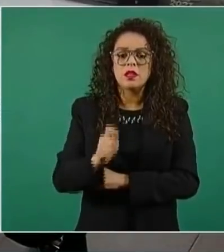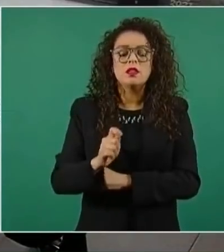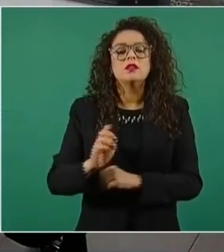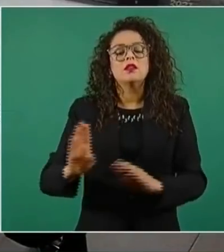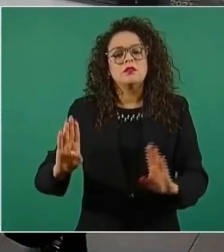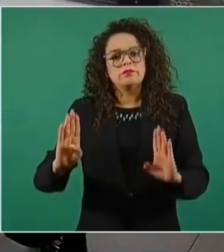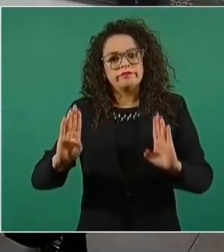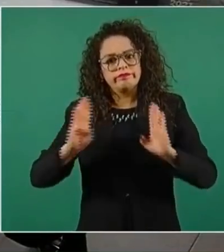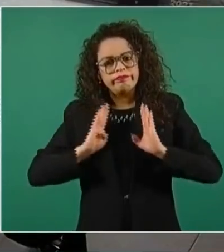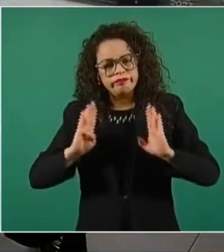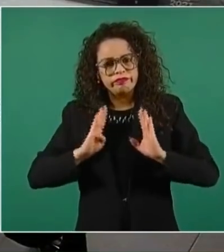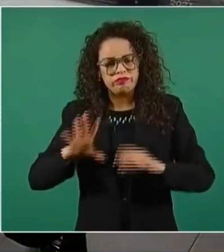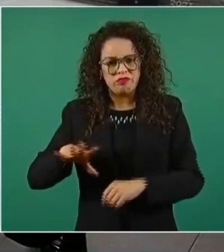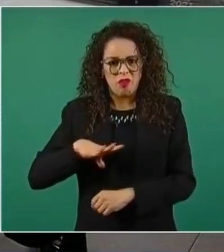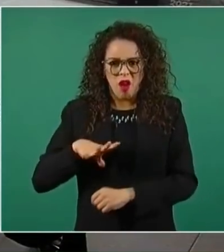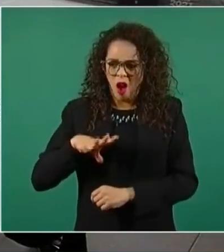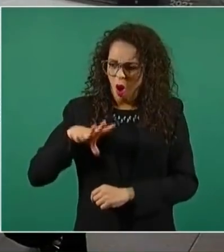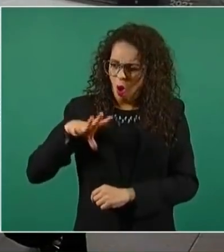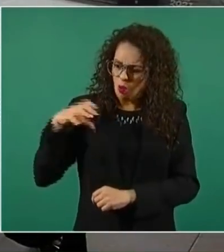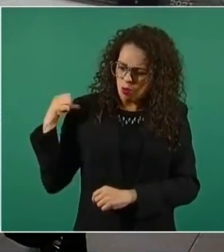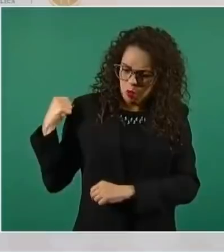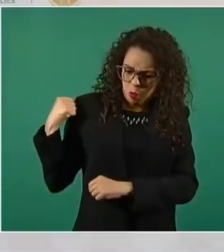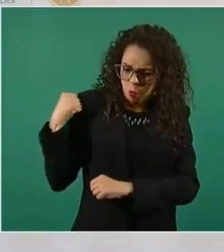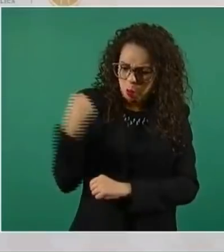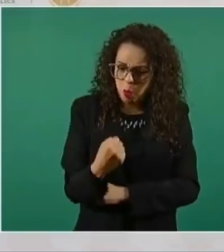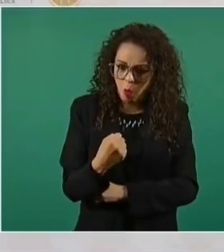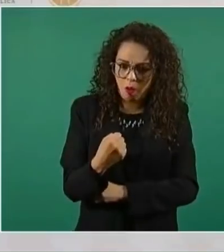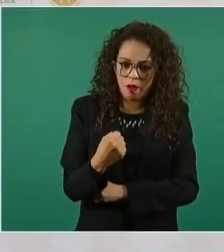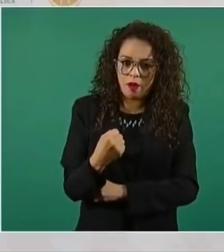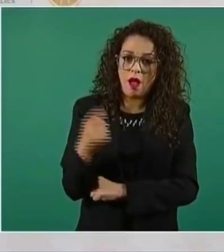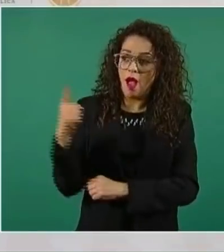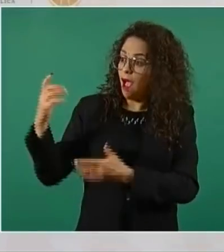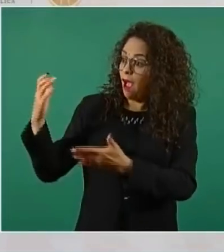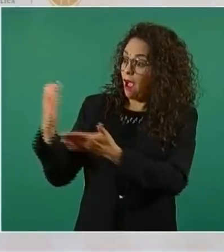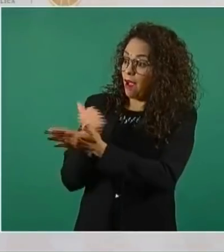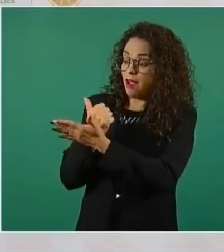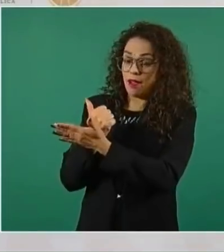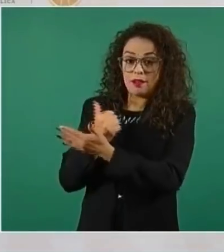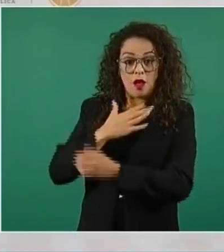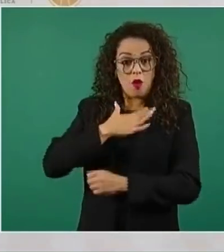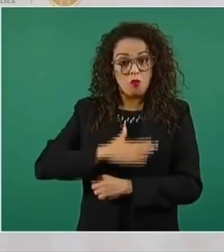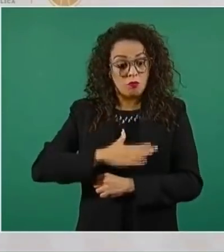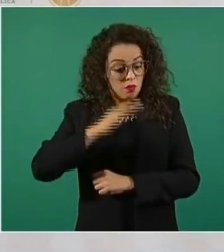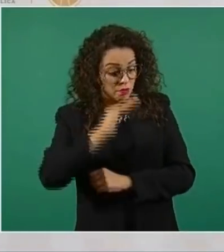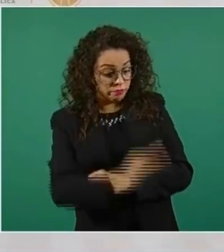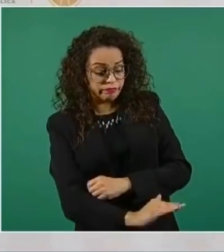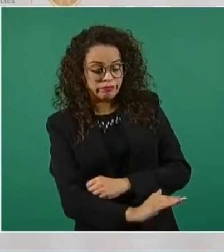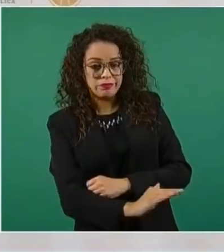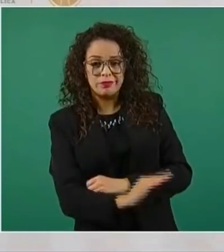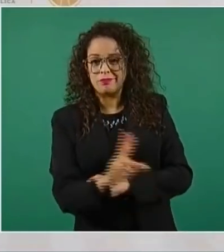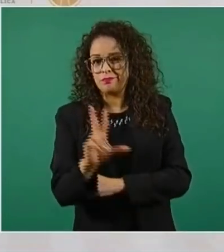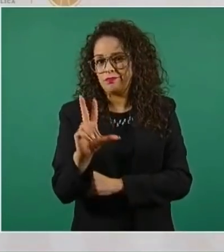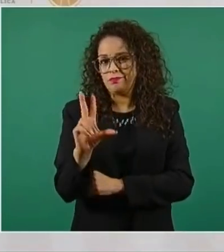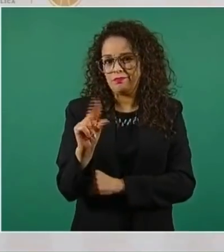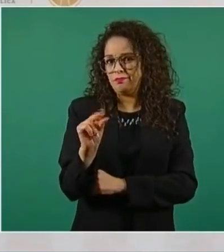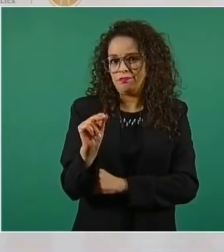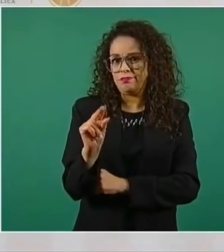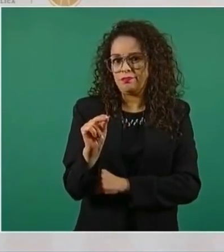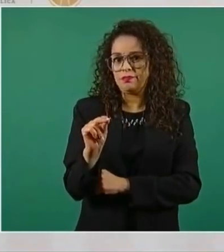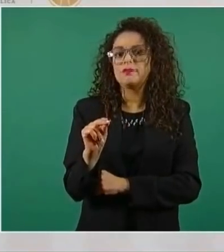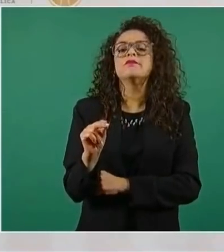la fuerza bruta, triunfe sobre la justicia. Debemos, en